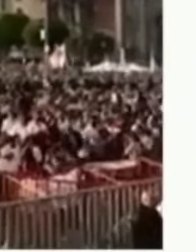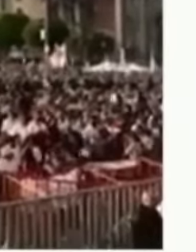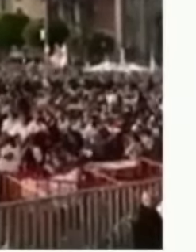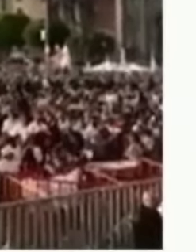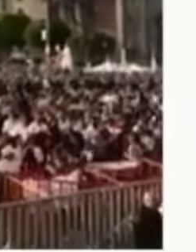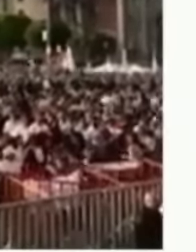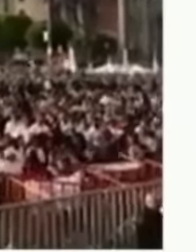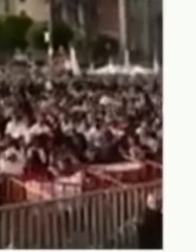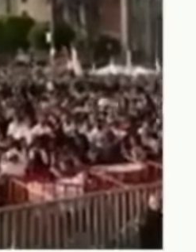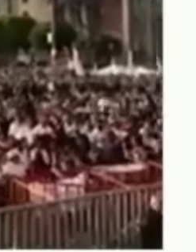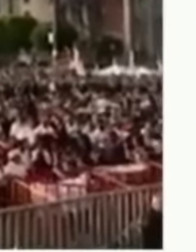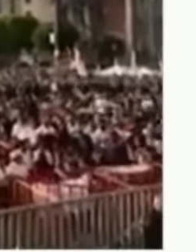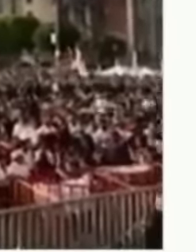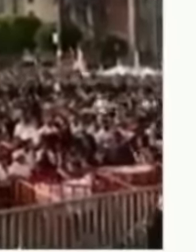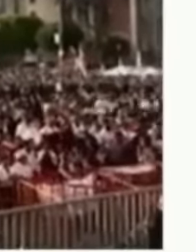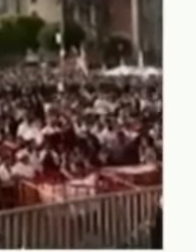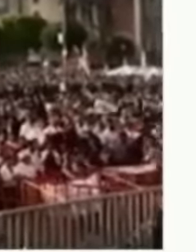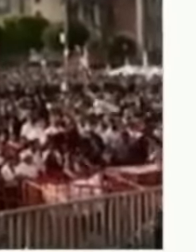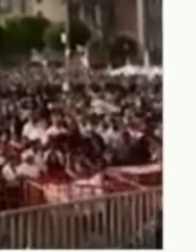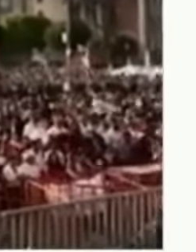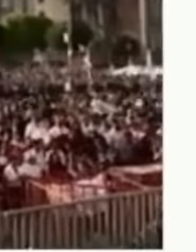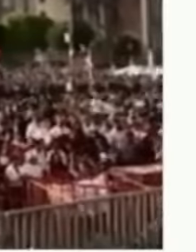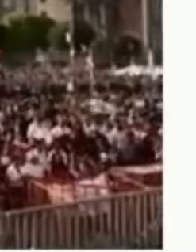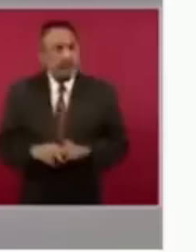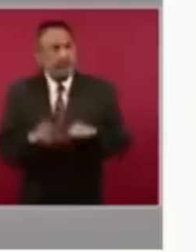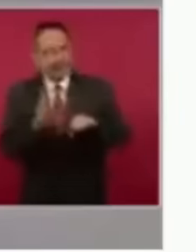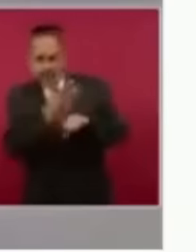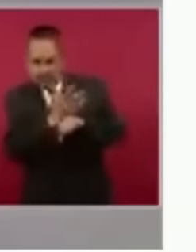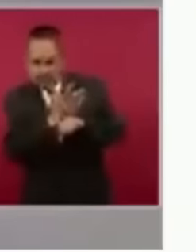petróleo. Estados Unidos y Canadá